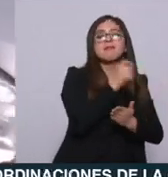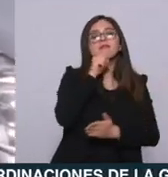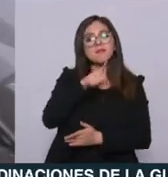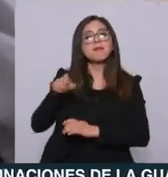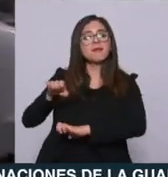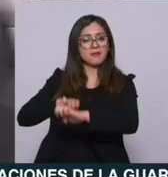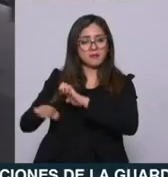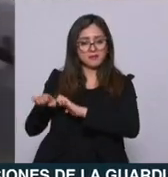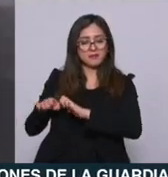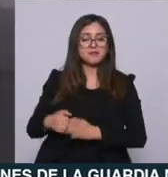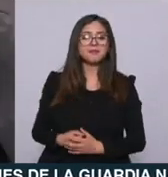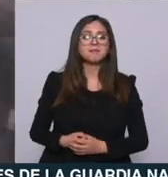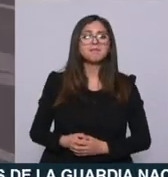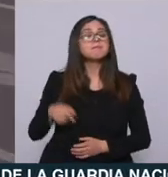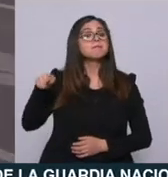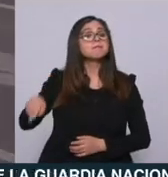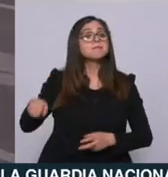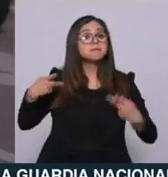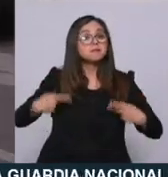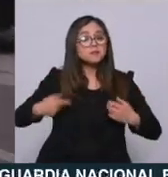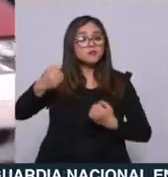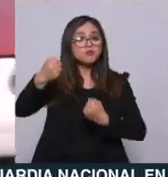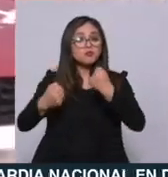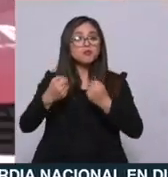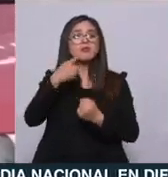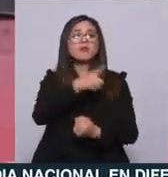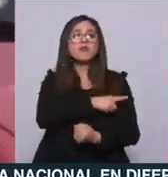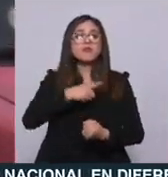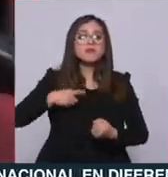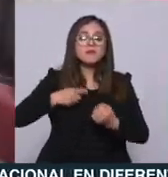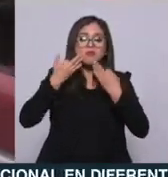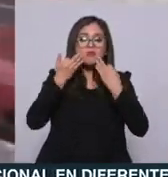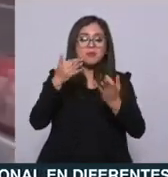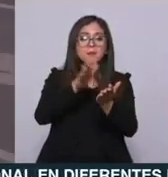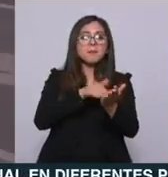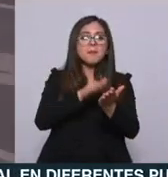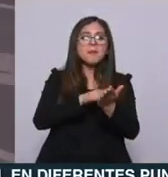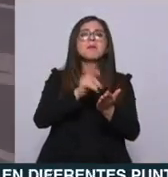del automóvil deberá presentar los documentos del vehículo en las páginas